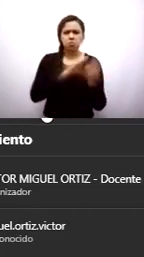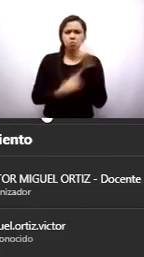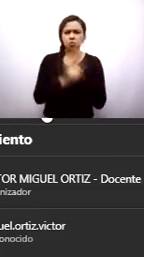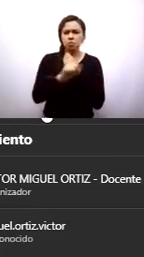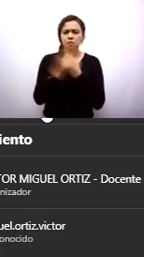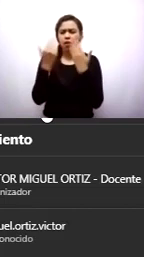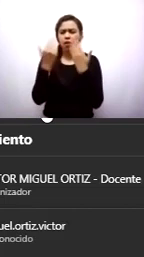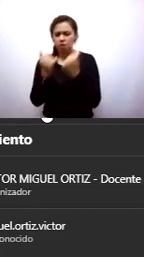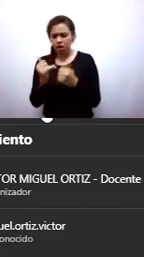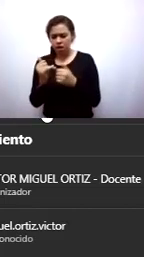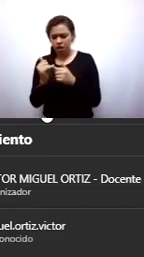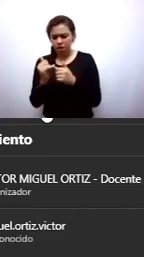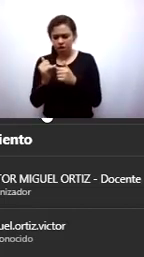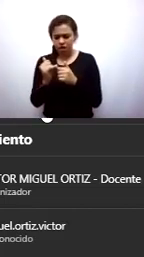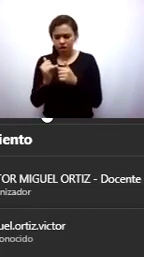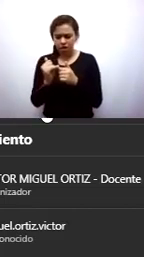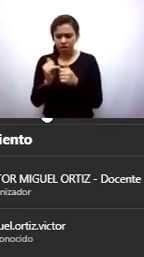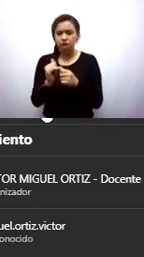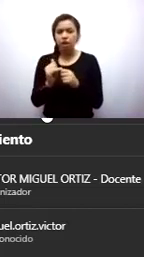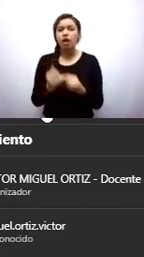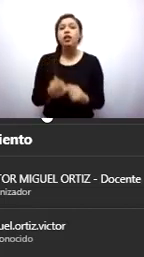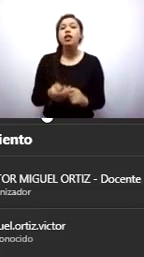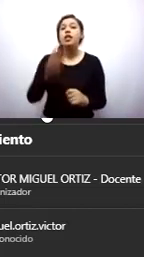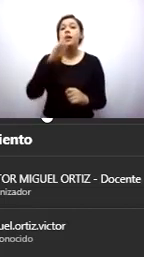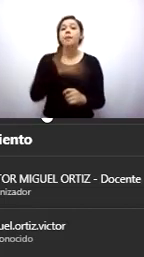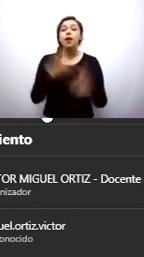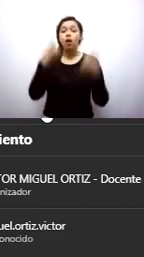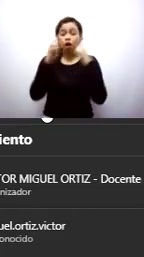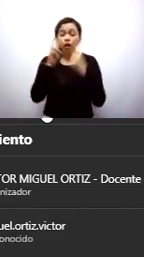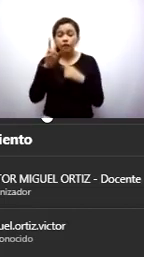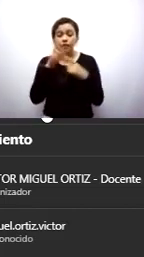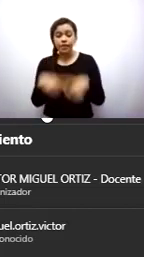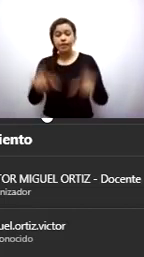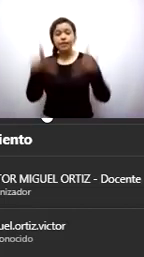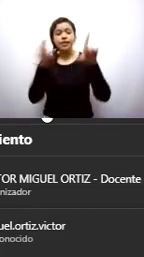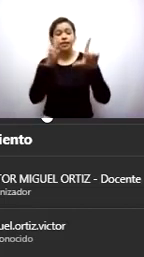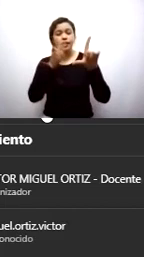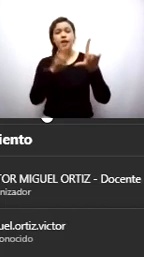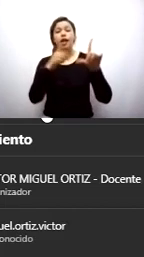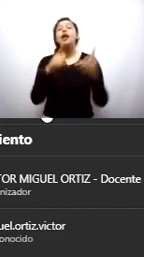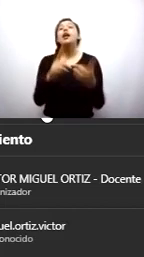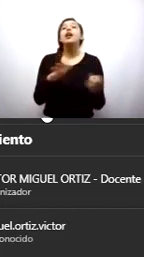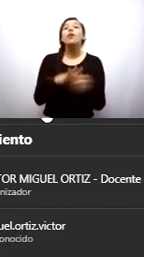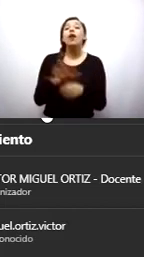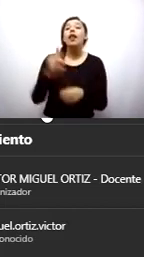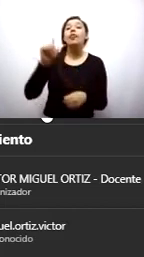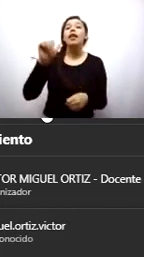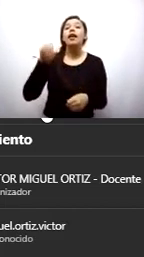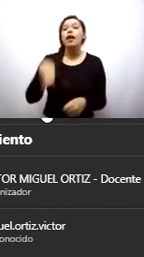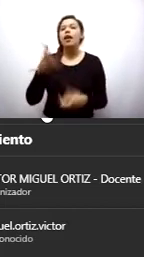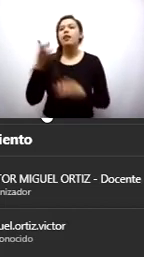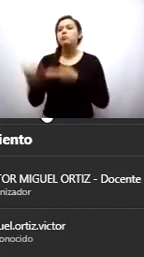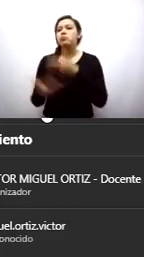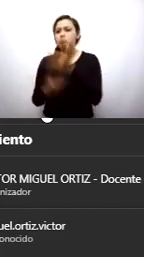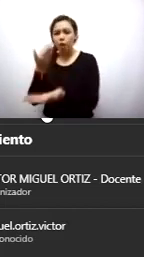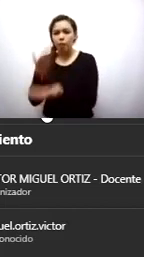El chiste es que podamos tener una mejor visualización de qué es lo que nos ofrece, pues, este tipo